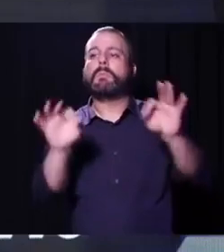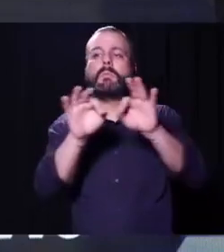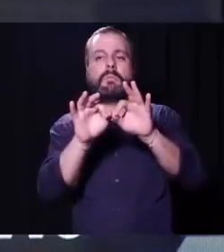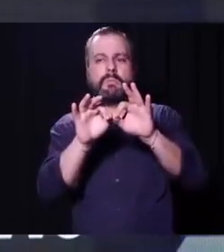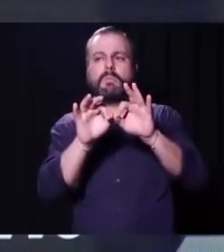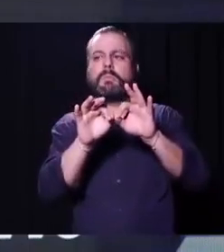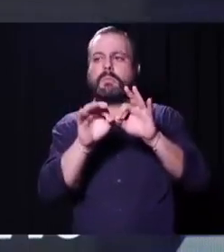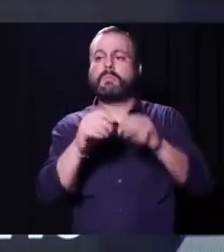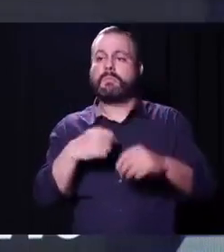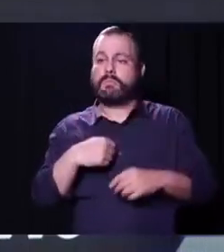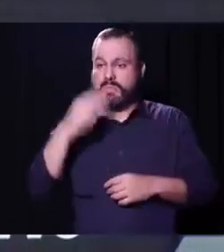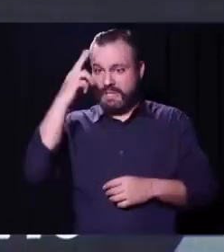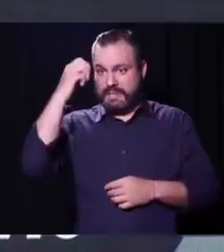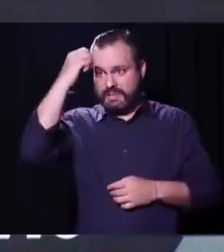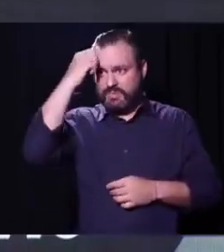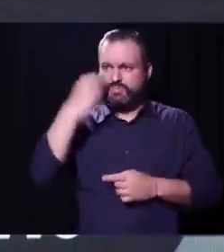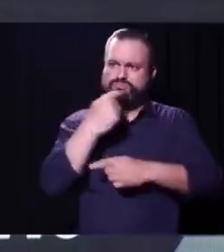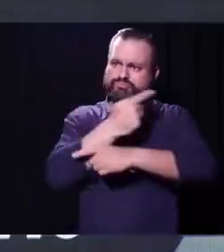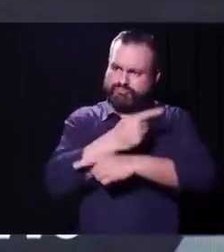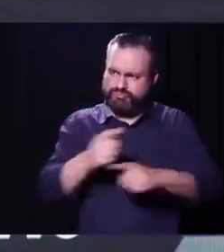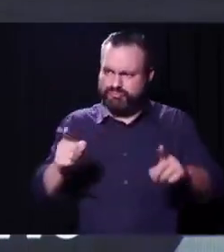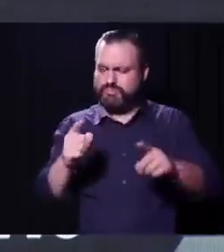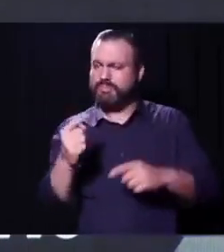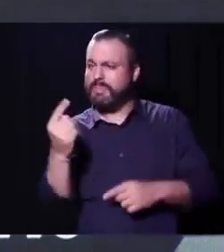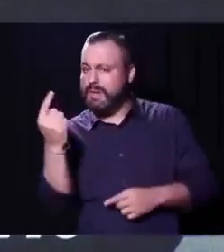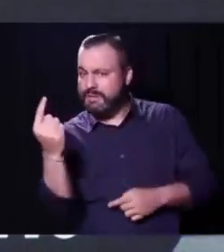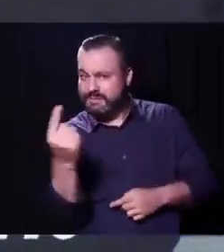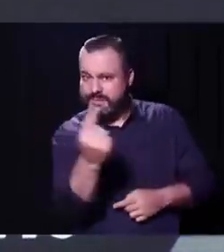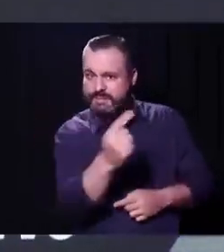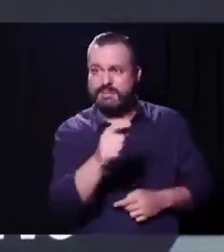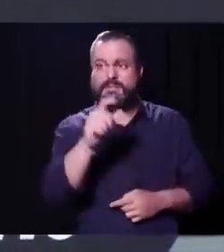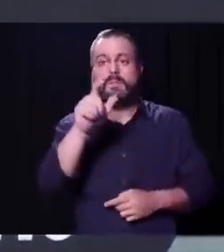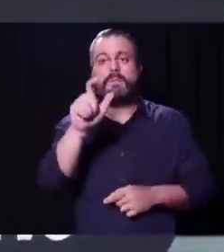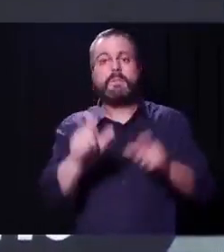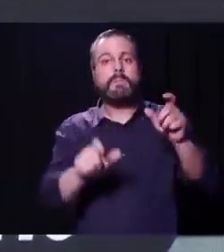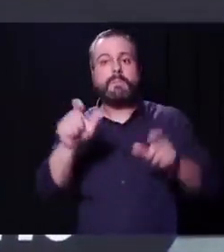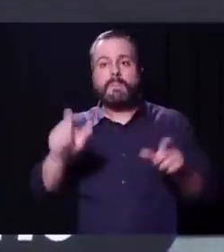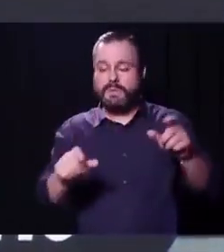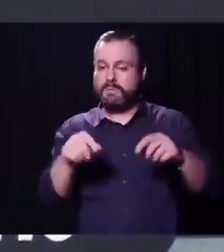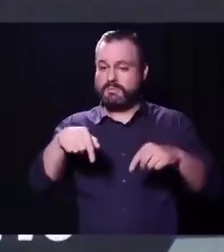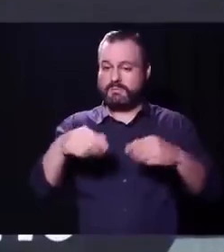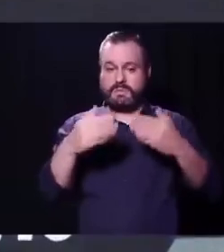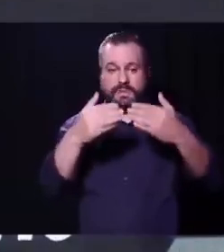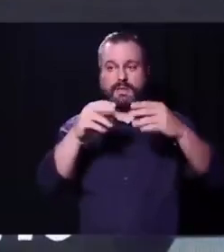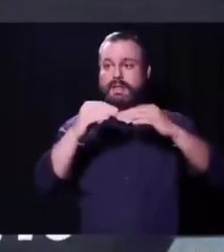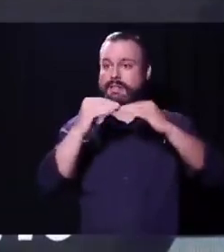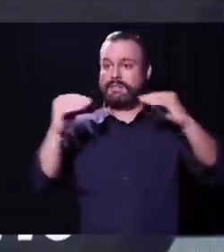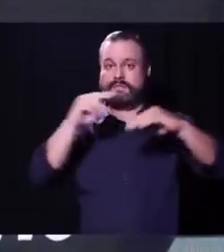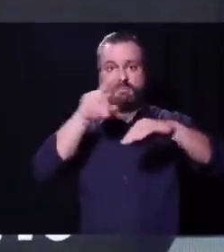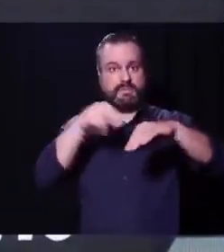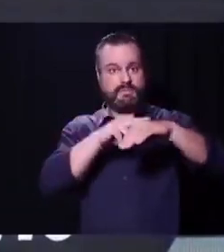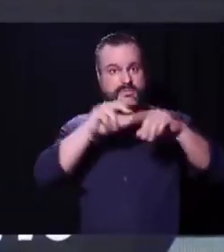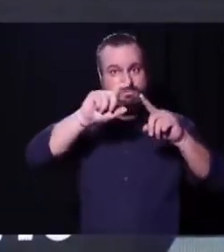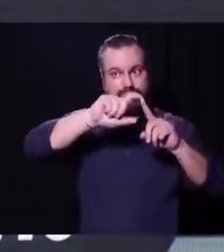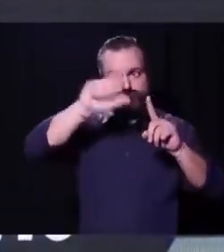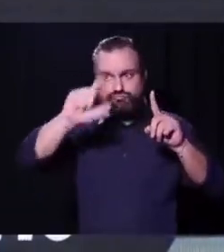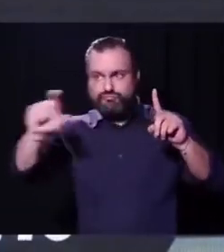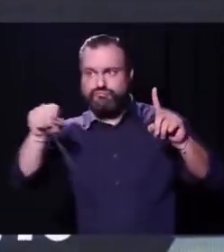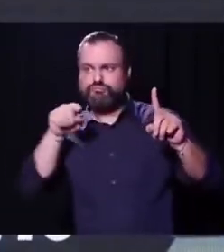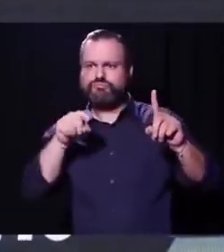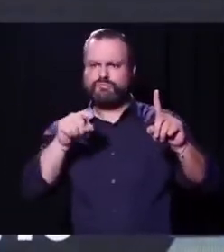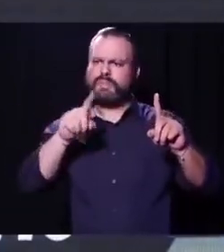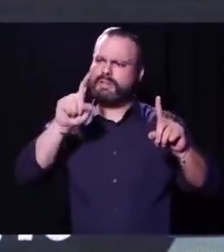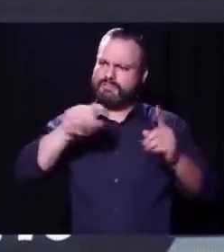En cada corregimiento de los 102 principales y en las cabeceras de distrito, nosotros tenemos que tener un centro de arte y